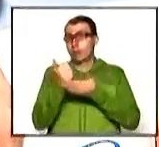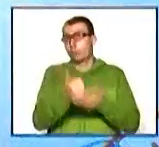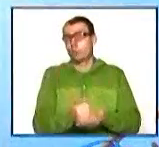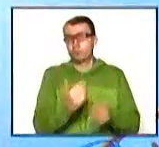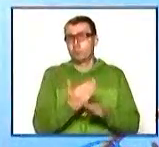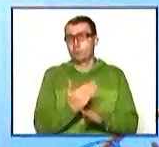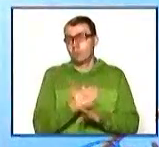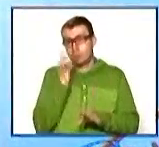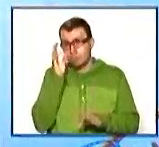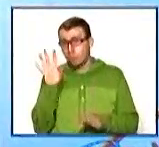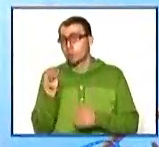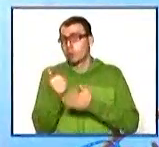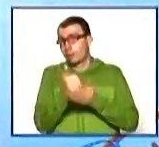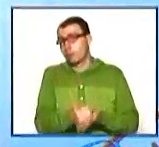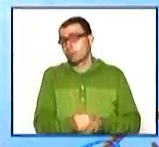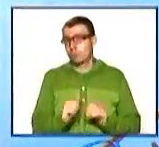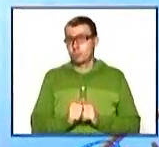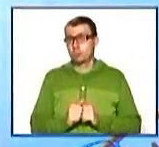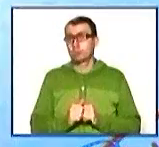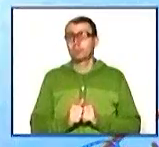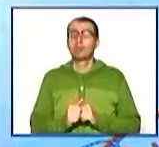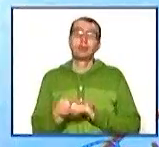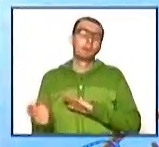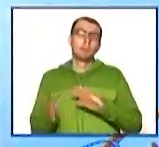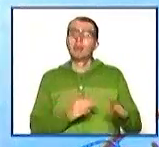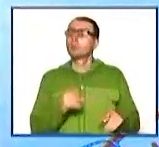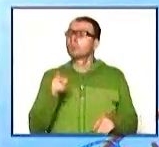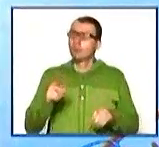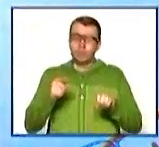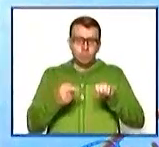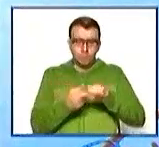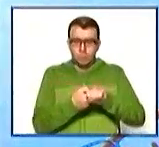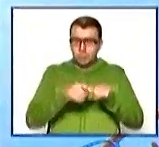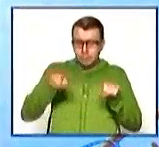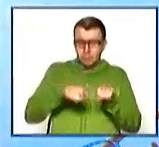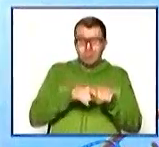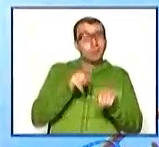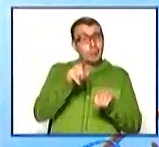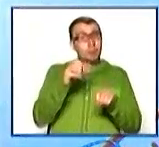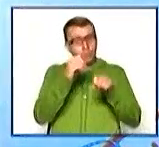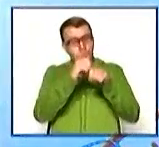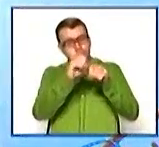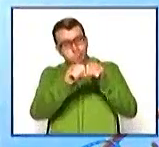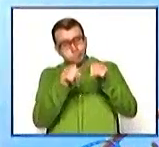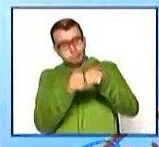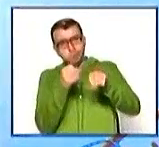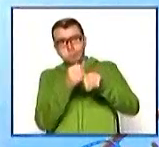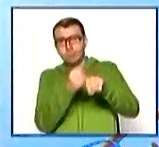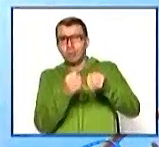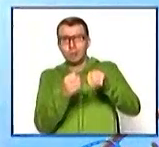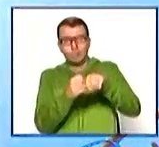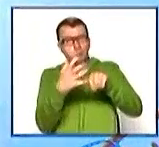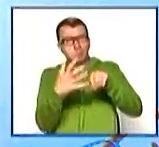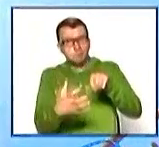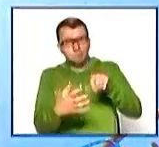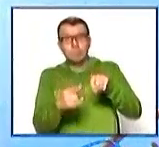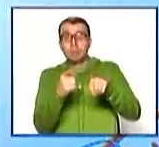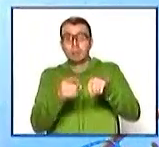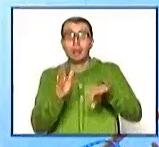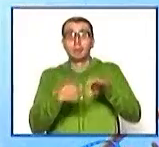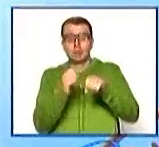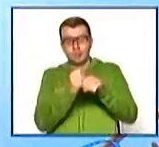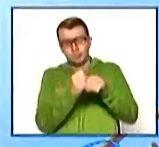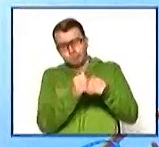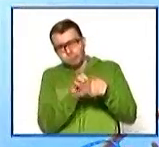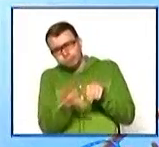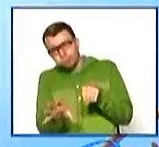una opción. Lo otro, lo del enema. Y usted me pregunta, ahí están las hemorroides, el tamaño, ahí están. Entonces son tan grandes que se salen,